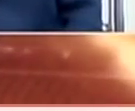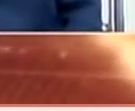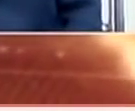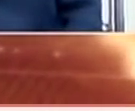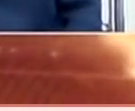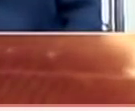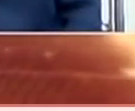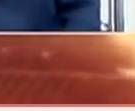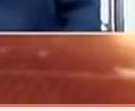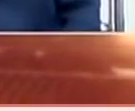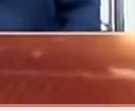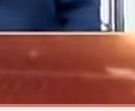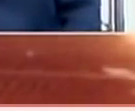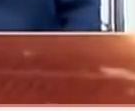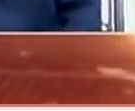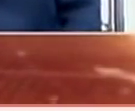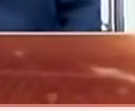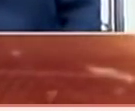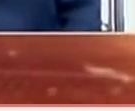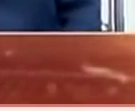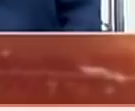André.